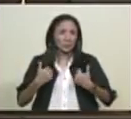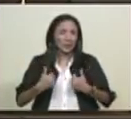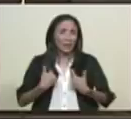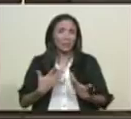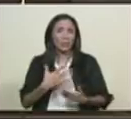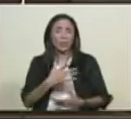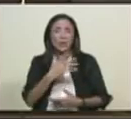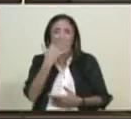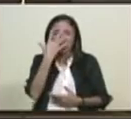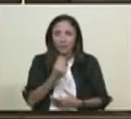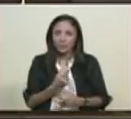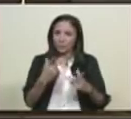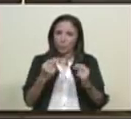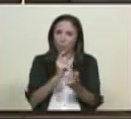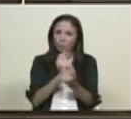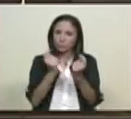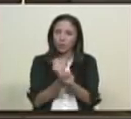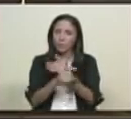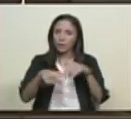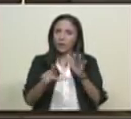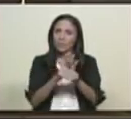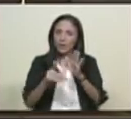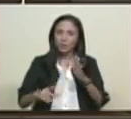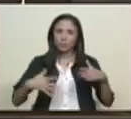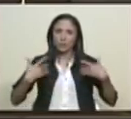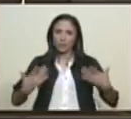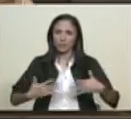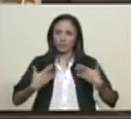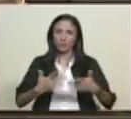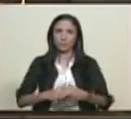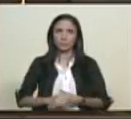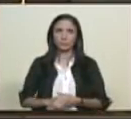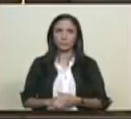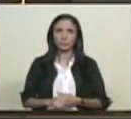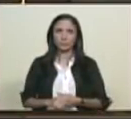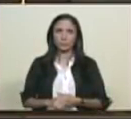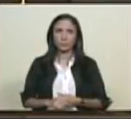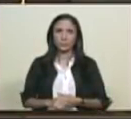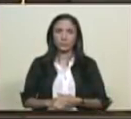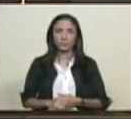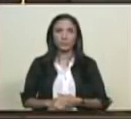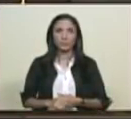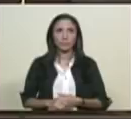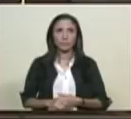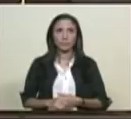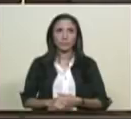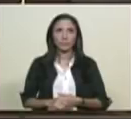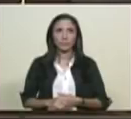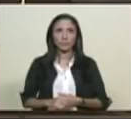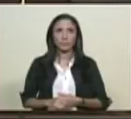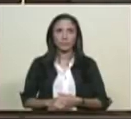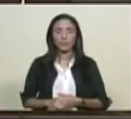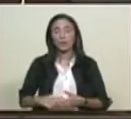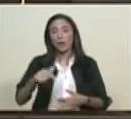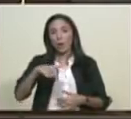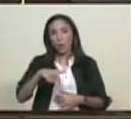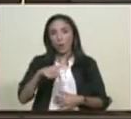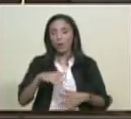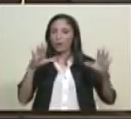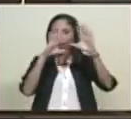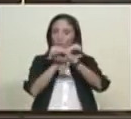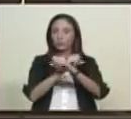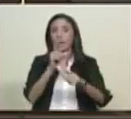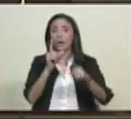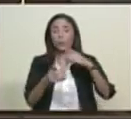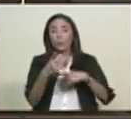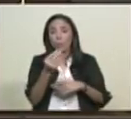Quiero aprovechar, si me lo permiten, hoy en la noche, seguramente ustedes no han almorzado